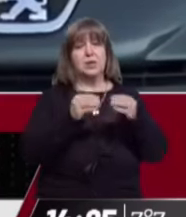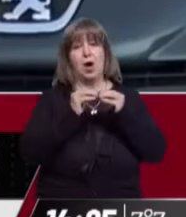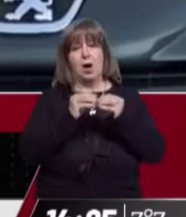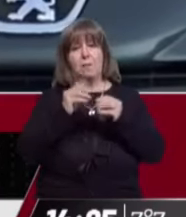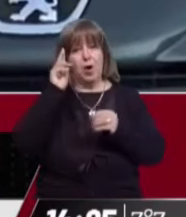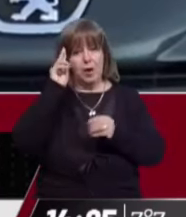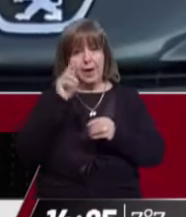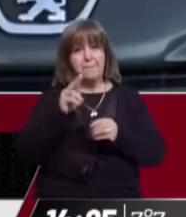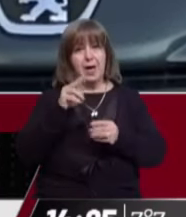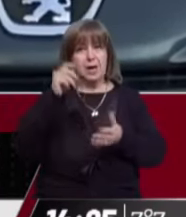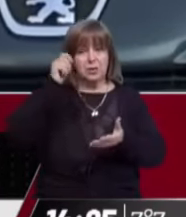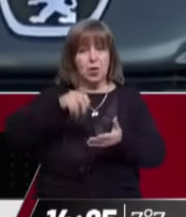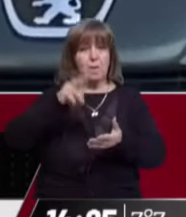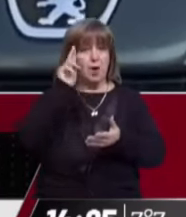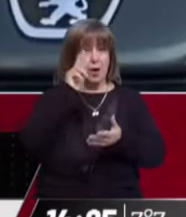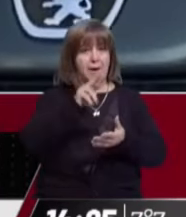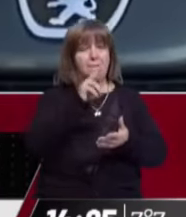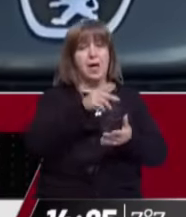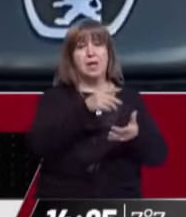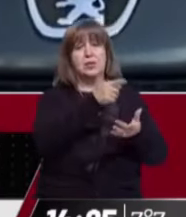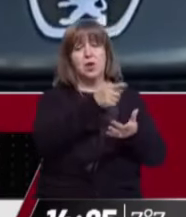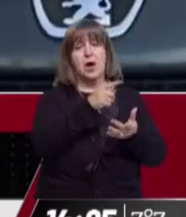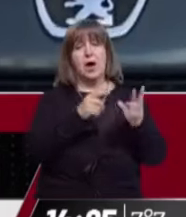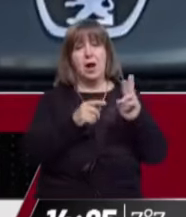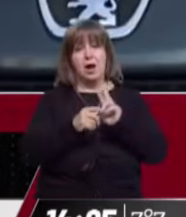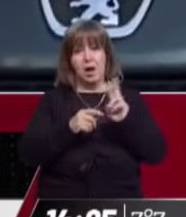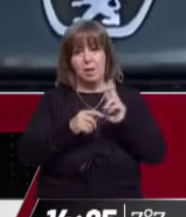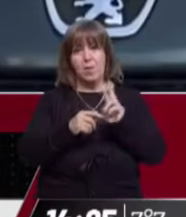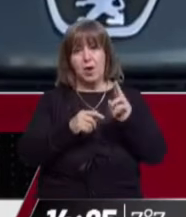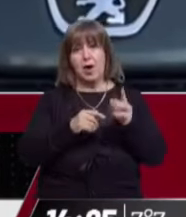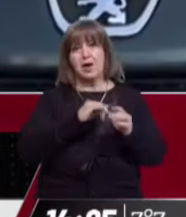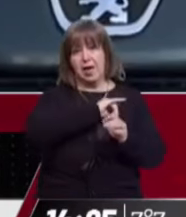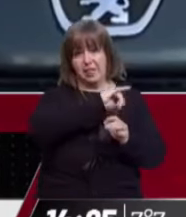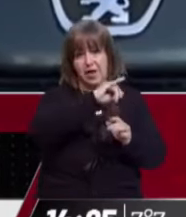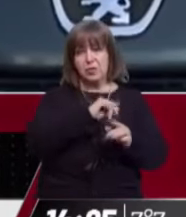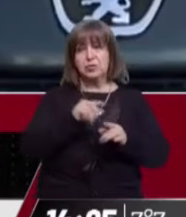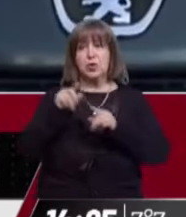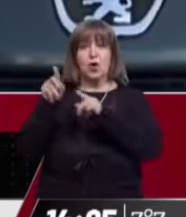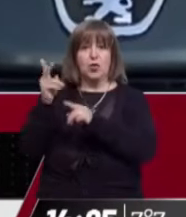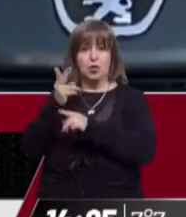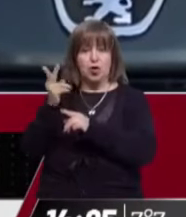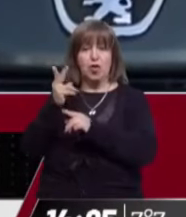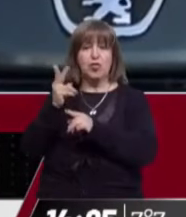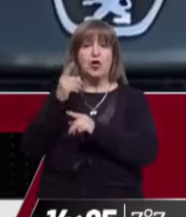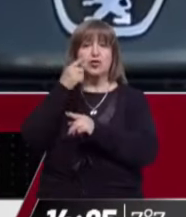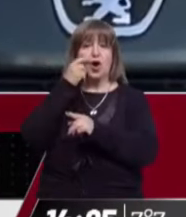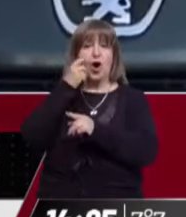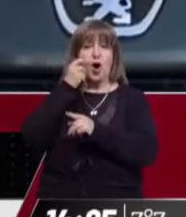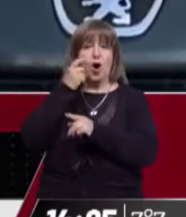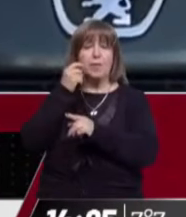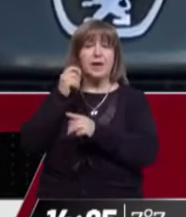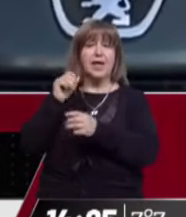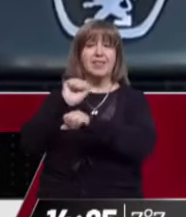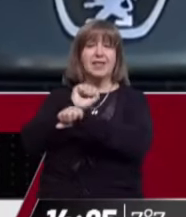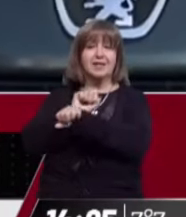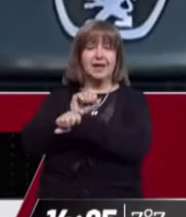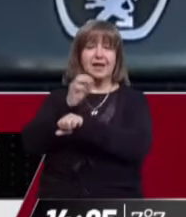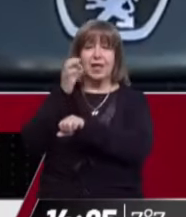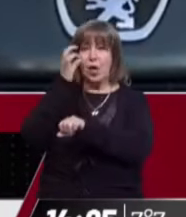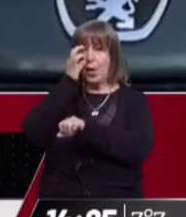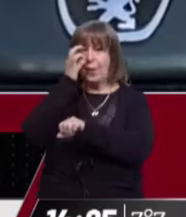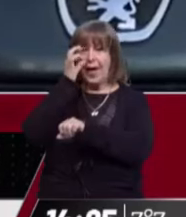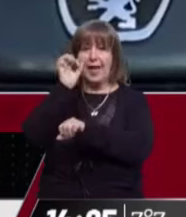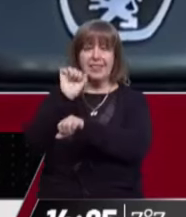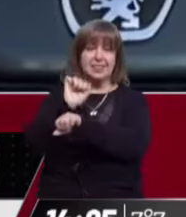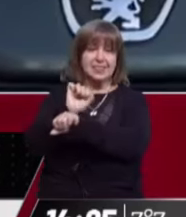respeto a nuestros dos clientes que están detenidos hace ya 20 días, hoy se demostró la inocencia. Existieron